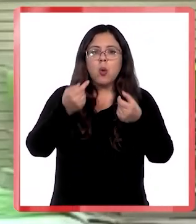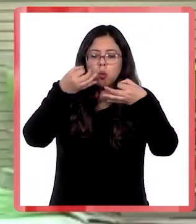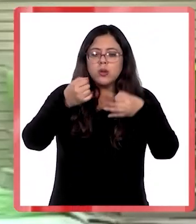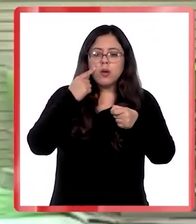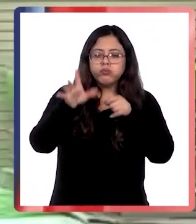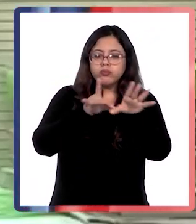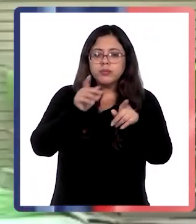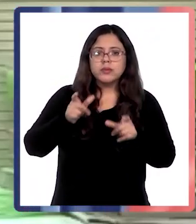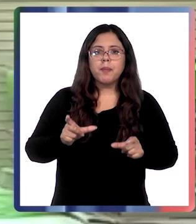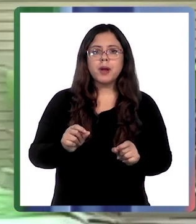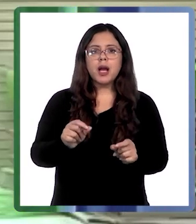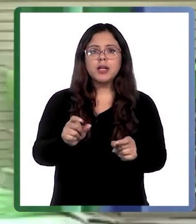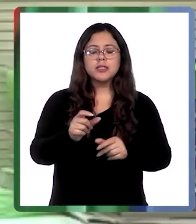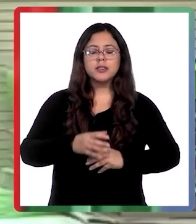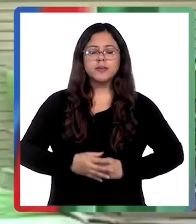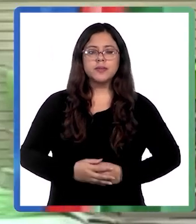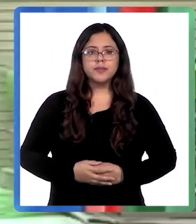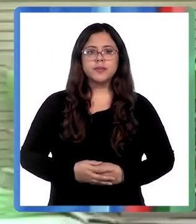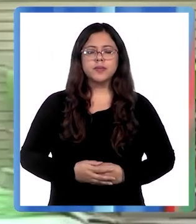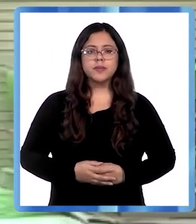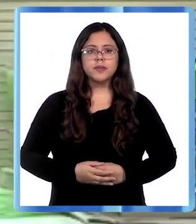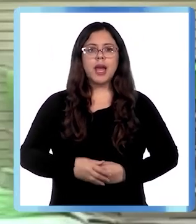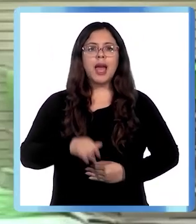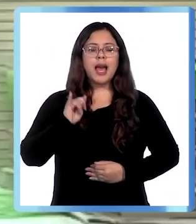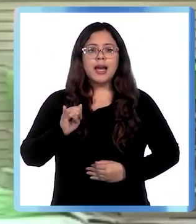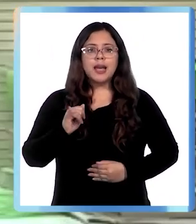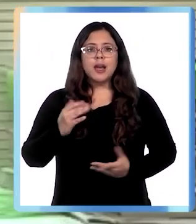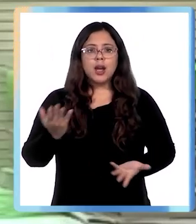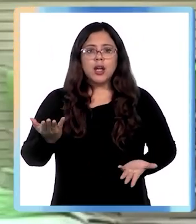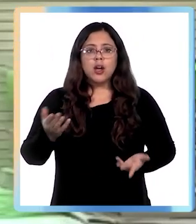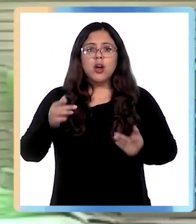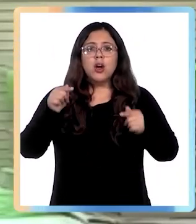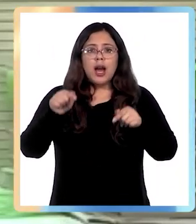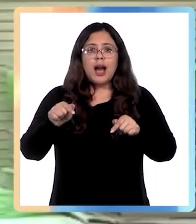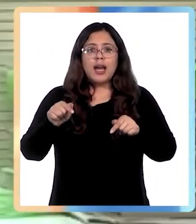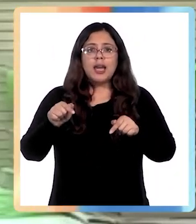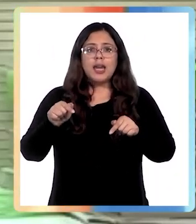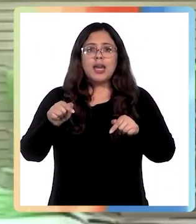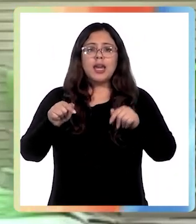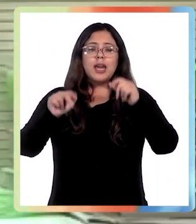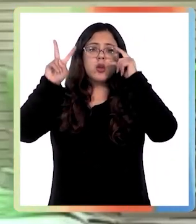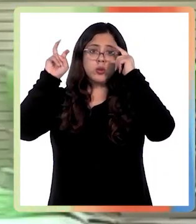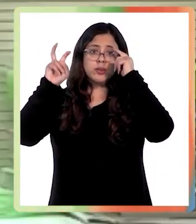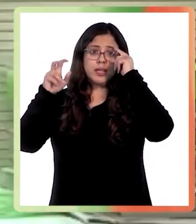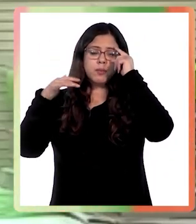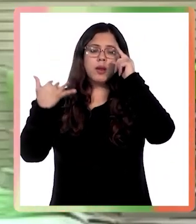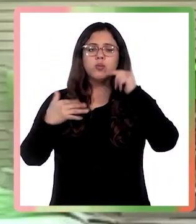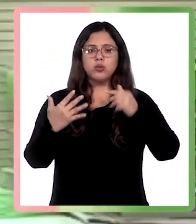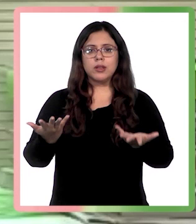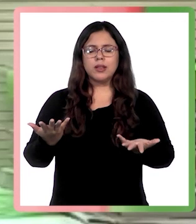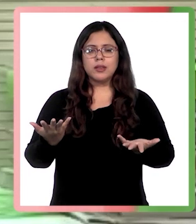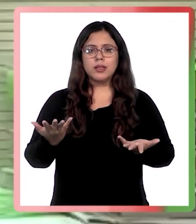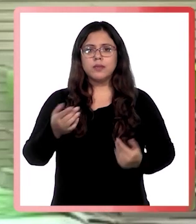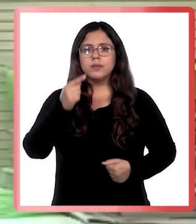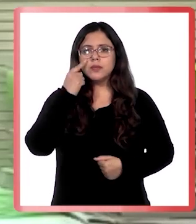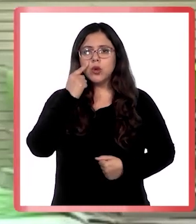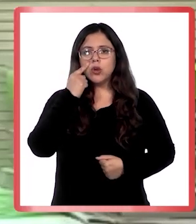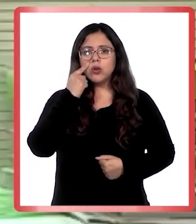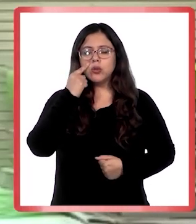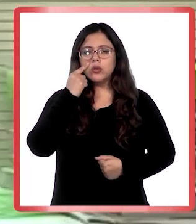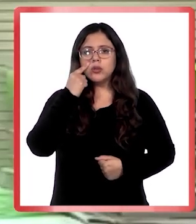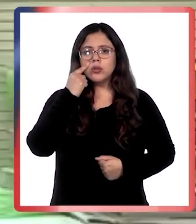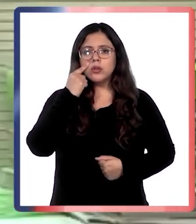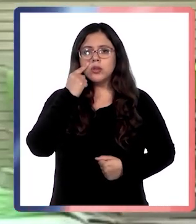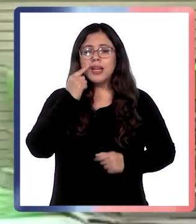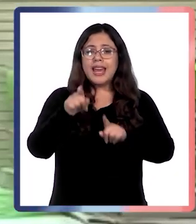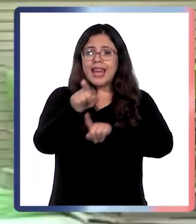cáncer? Sí, bueno, ha ido mejorando, ¿ya? Lo que sí es muy importante y que no hay ninguna excusa es que en